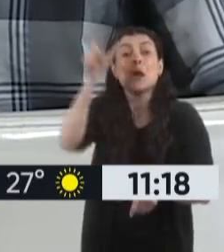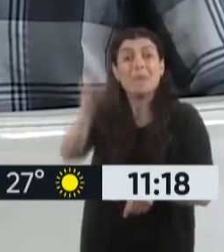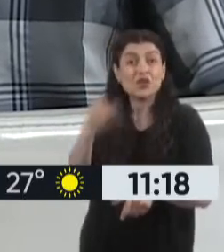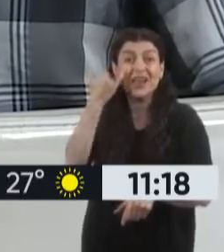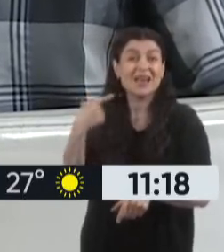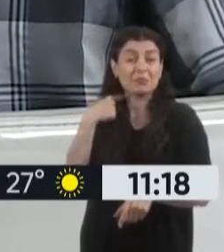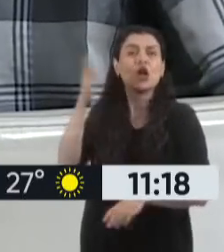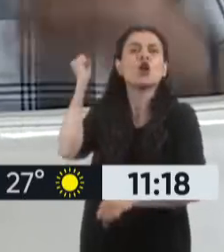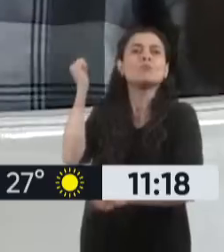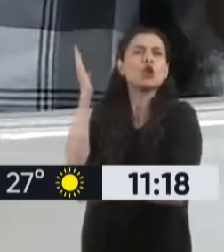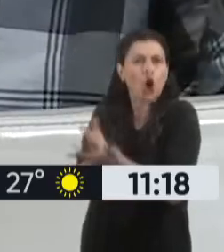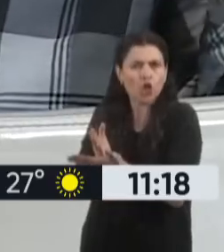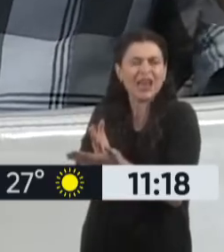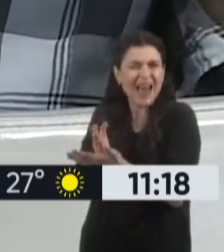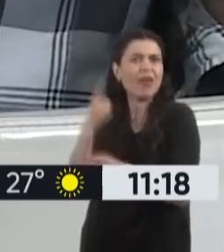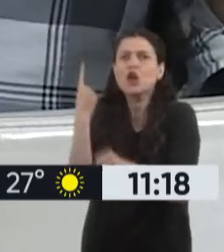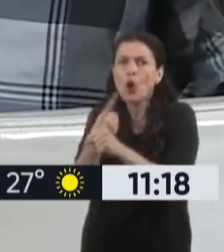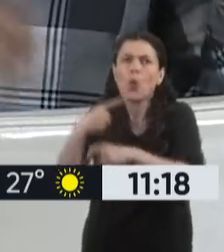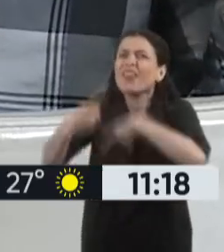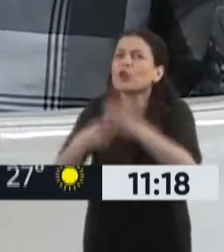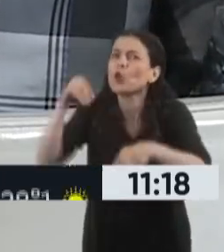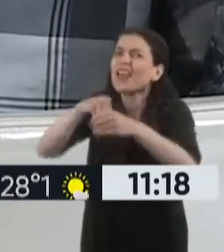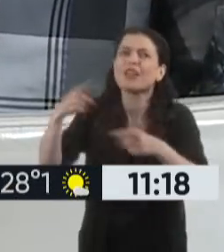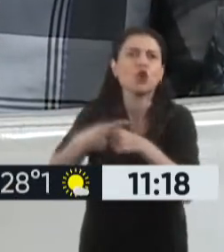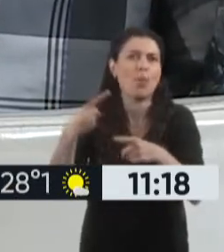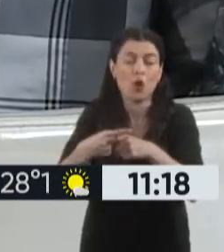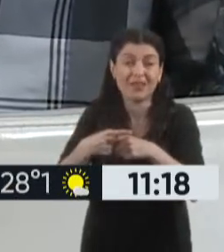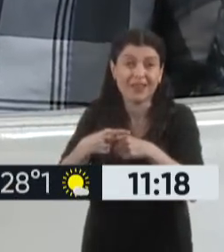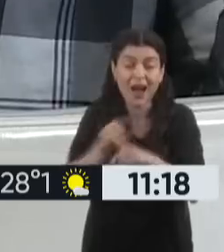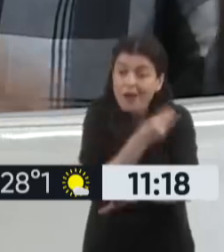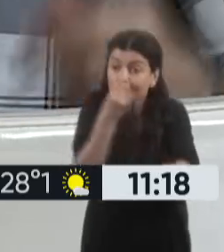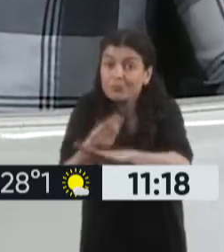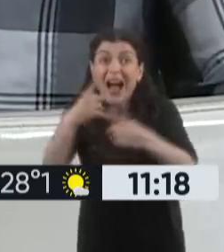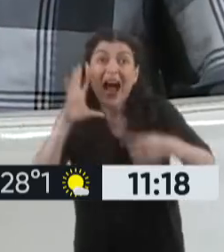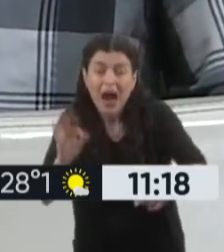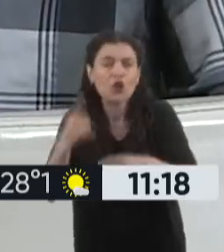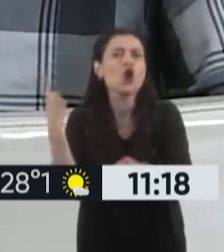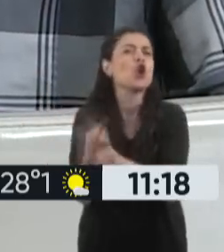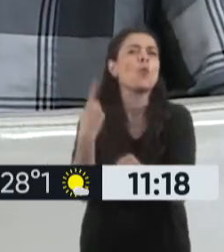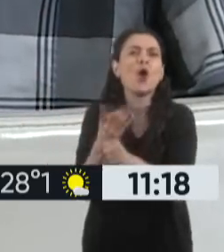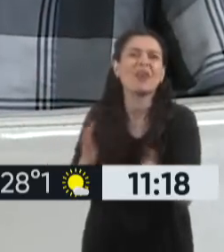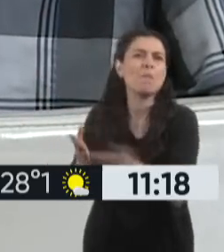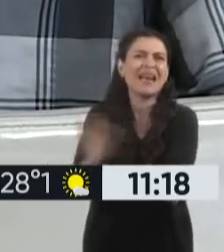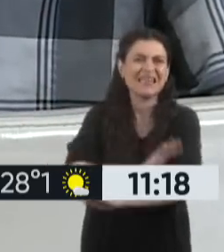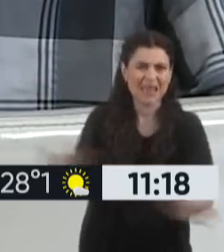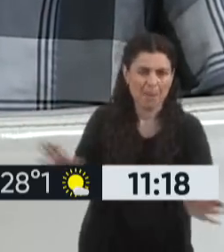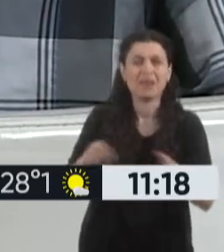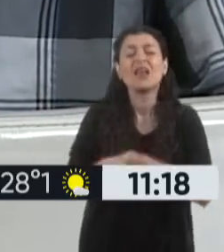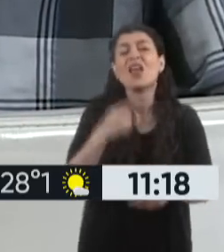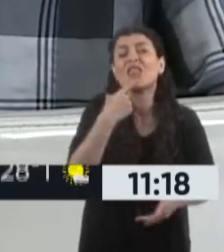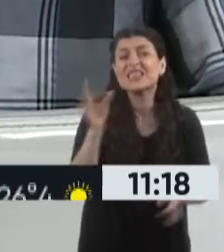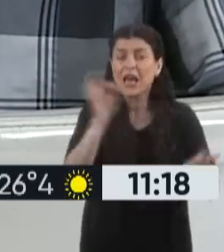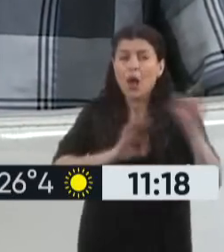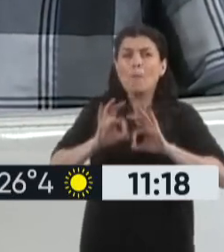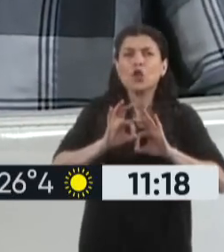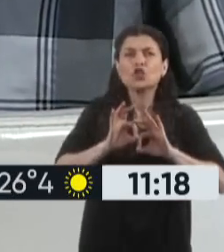dirigentes políticos que estén condenados en cuestiones penales, básicamente. ¿El gobierno tiene un interés particular sobre este proyecto? ¿Quiere que